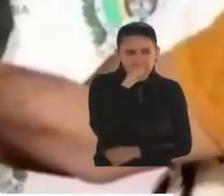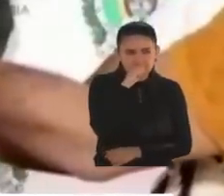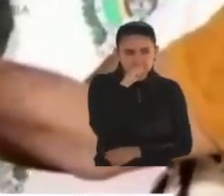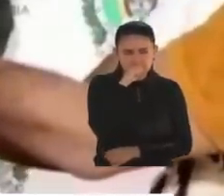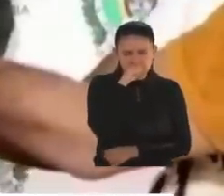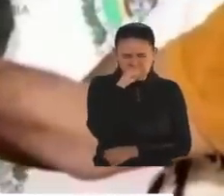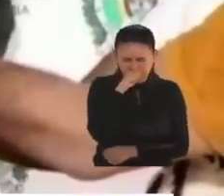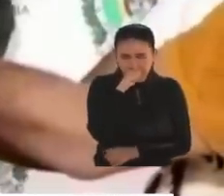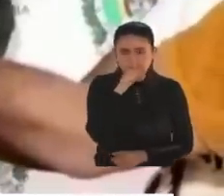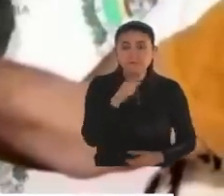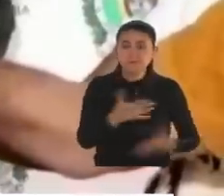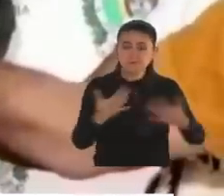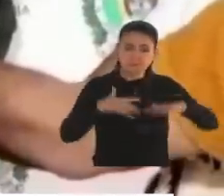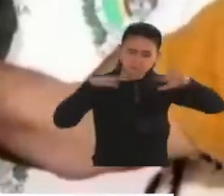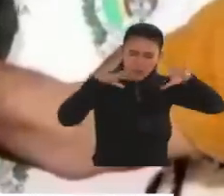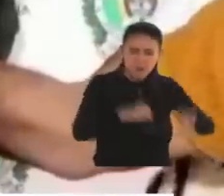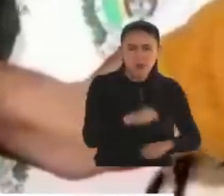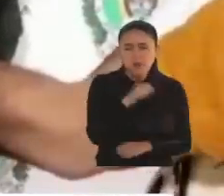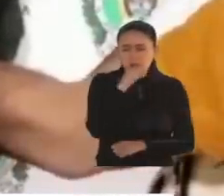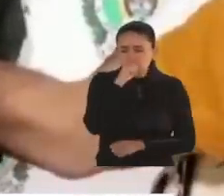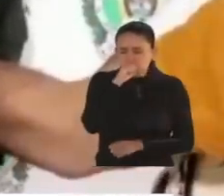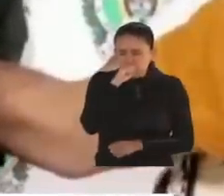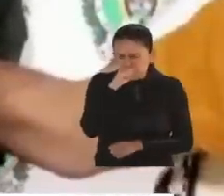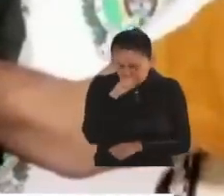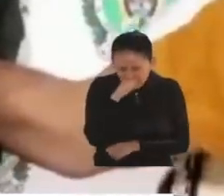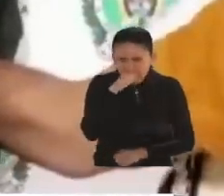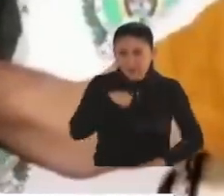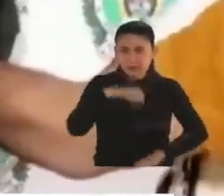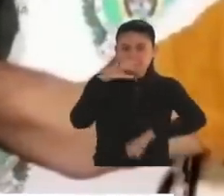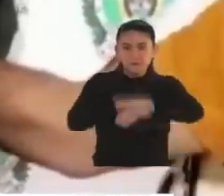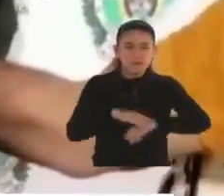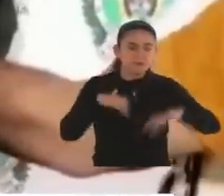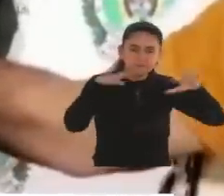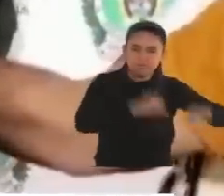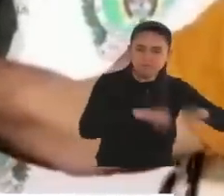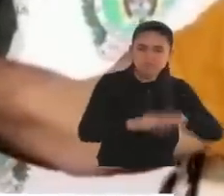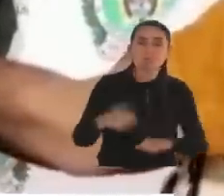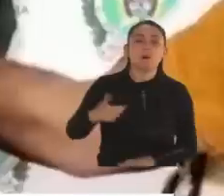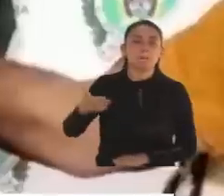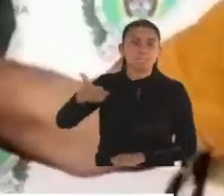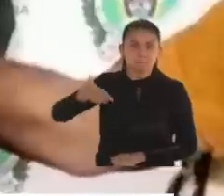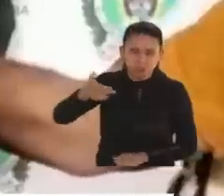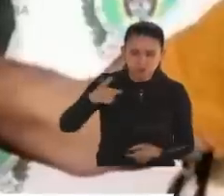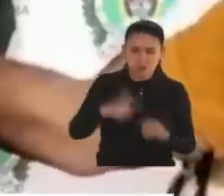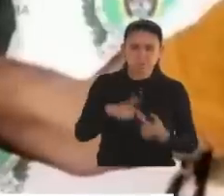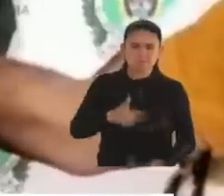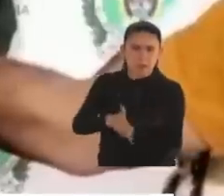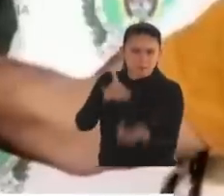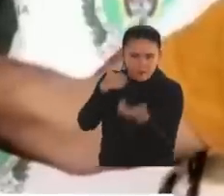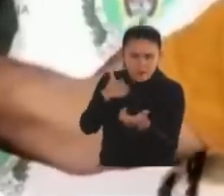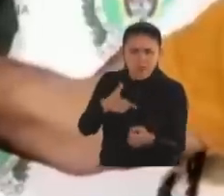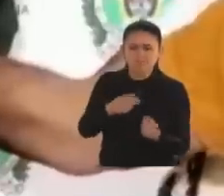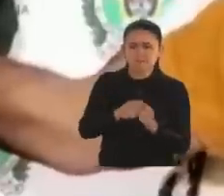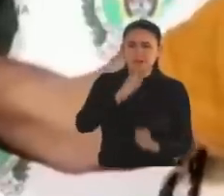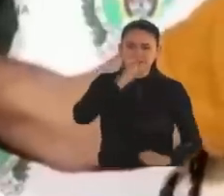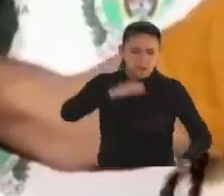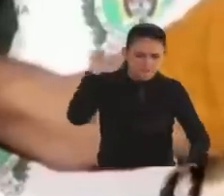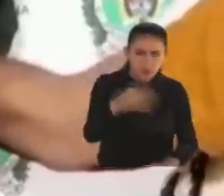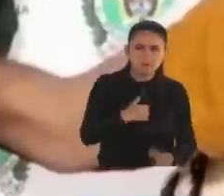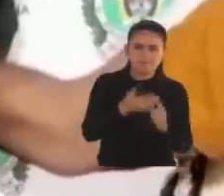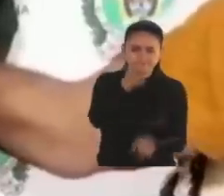incautó encontramos fusiles, se encontraron escopetas, se encontraron pistolas, se ha encontrado munición y este material es lo